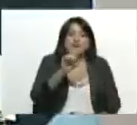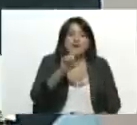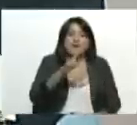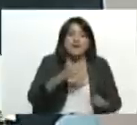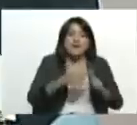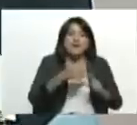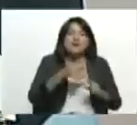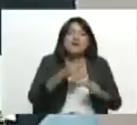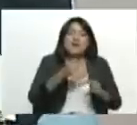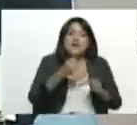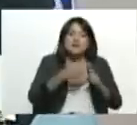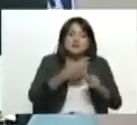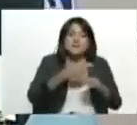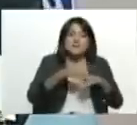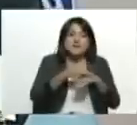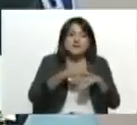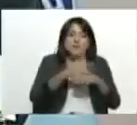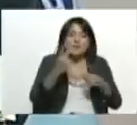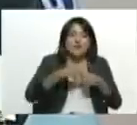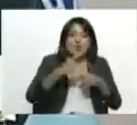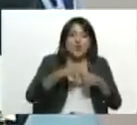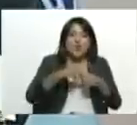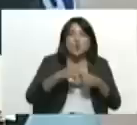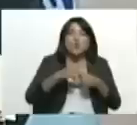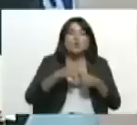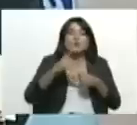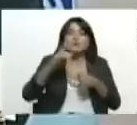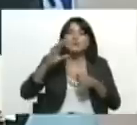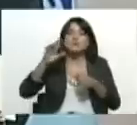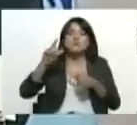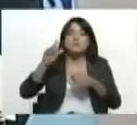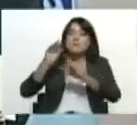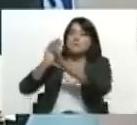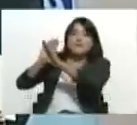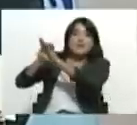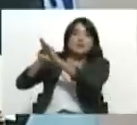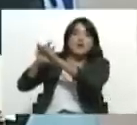a los gobiernos de Italia